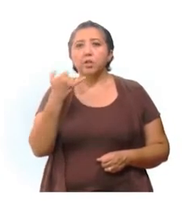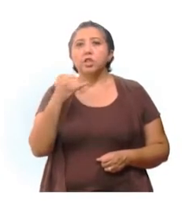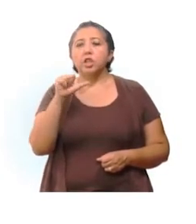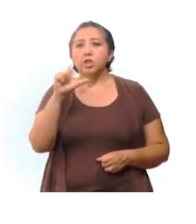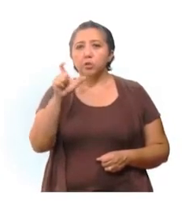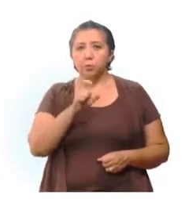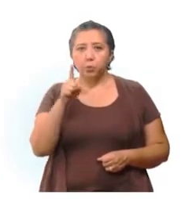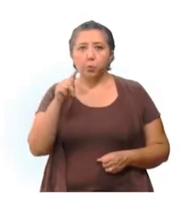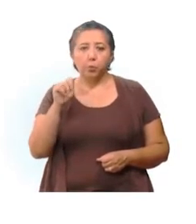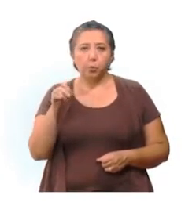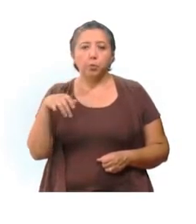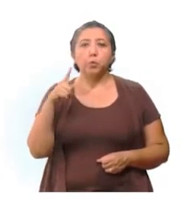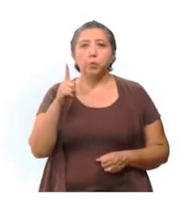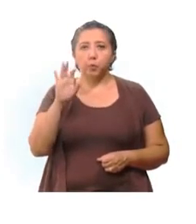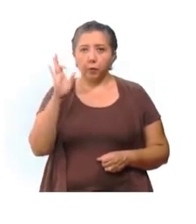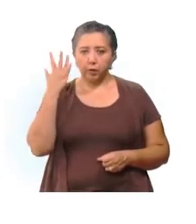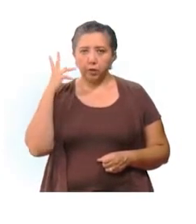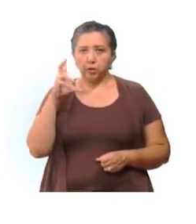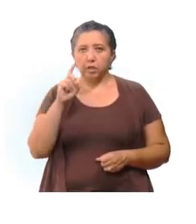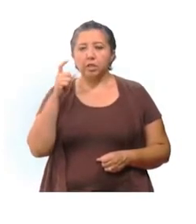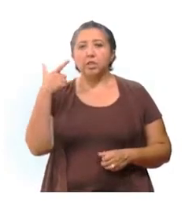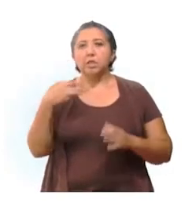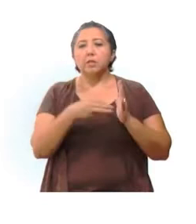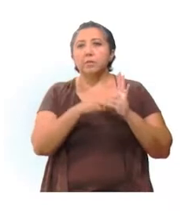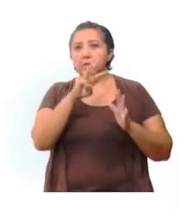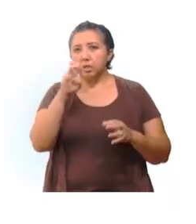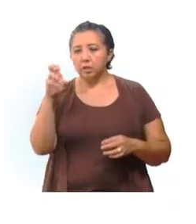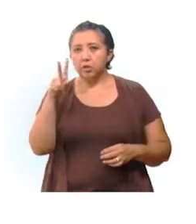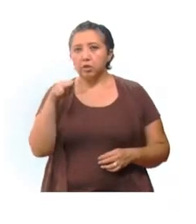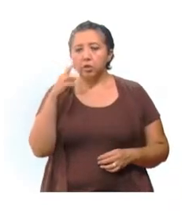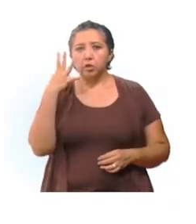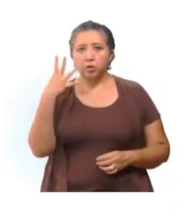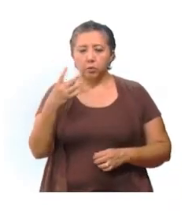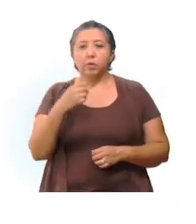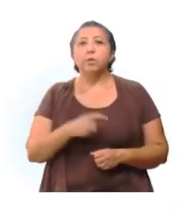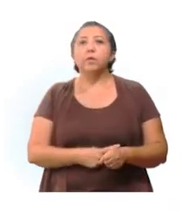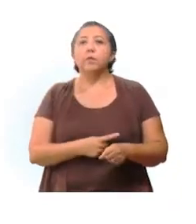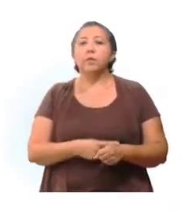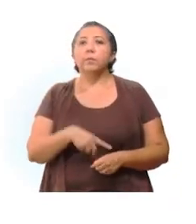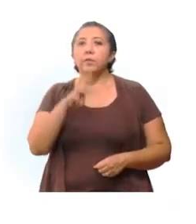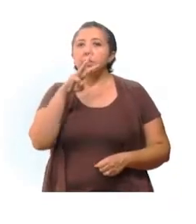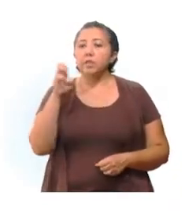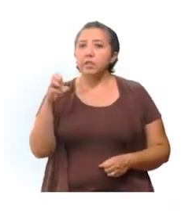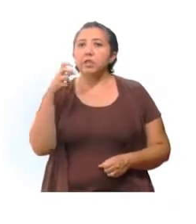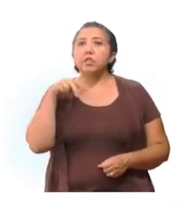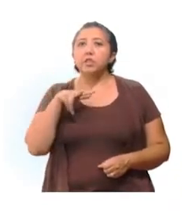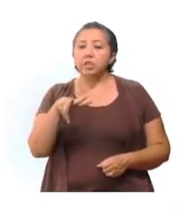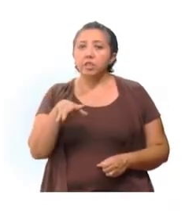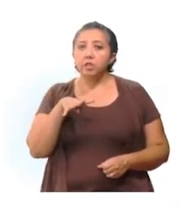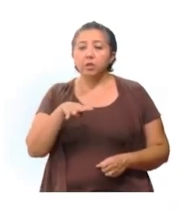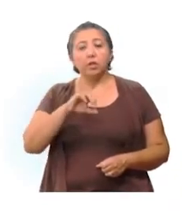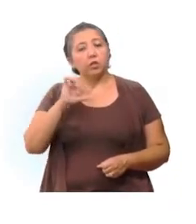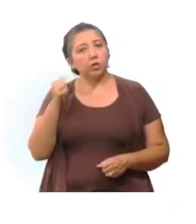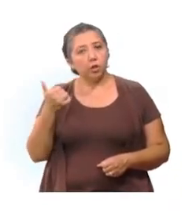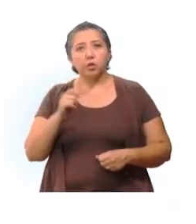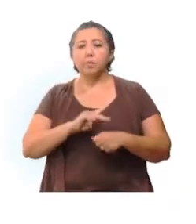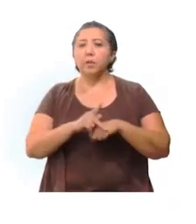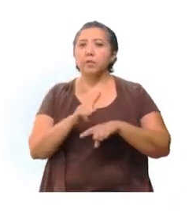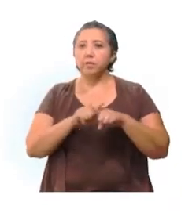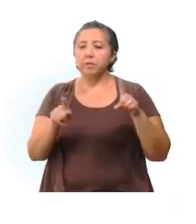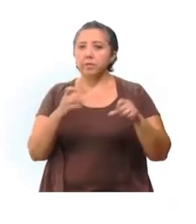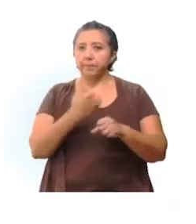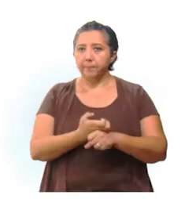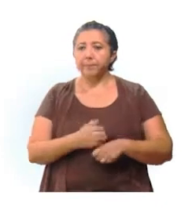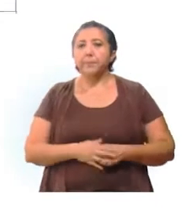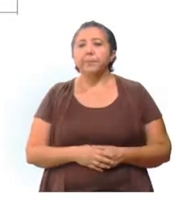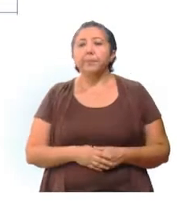Yaxcucul, y 1 foráneo. De los 37.384 casos positivos, 319 son de otro país u otro